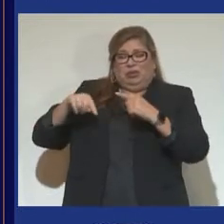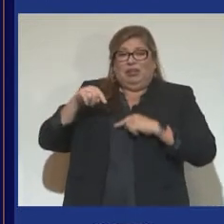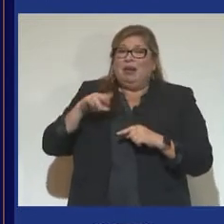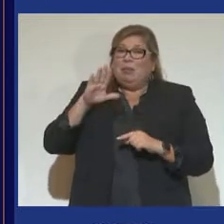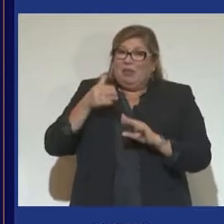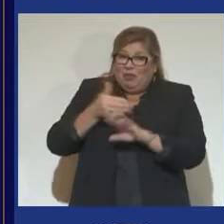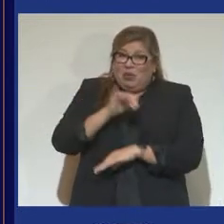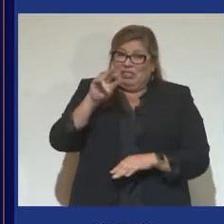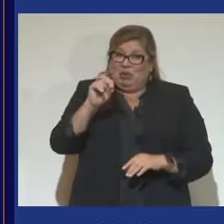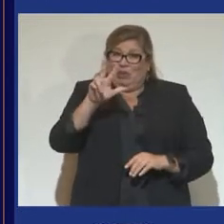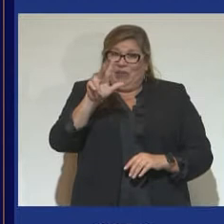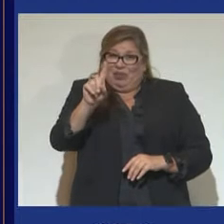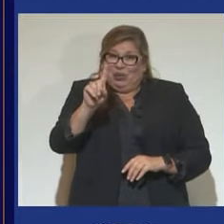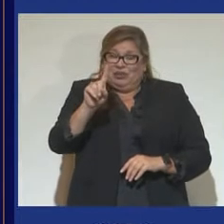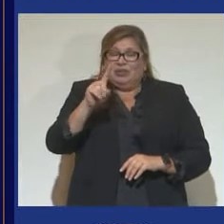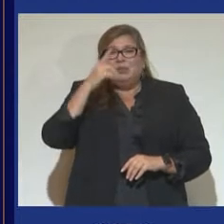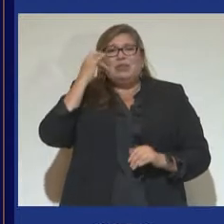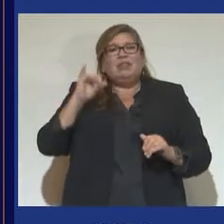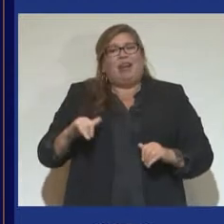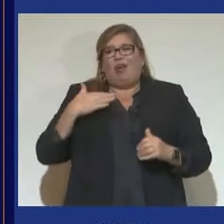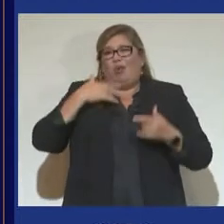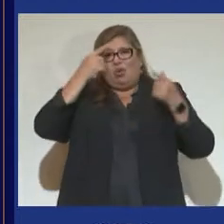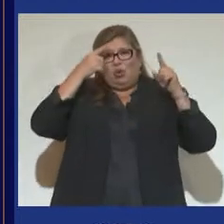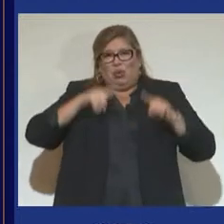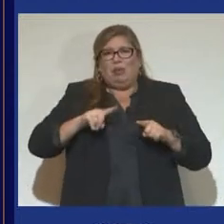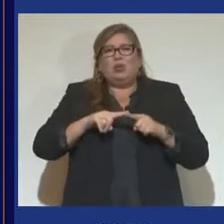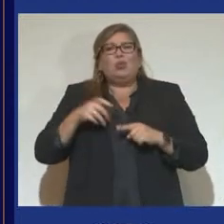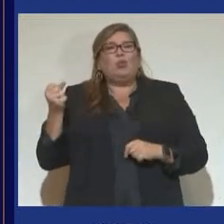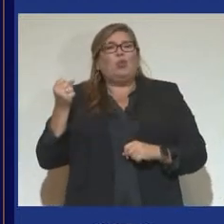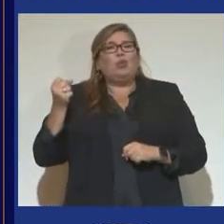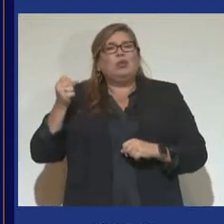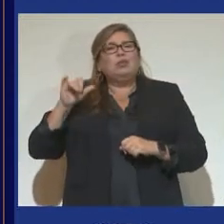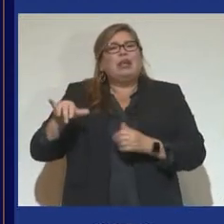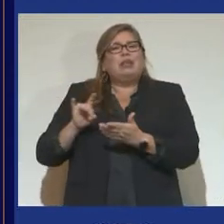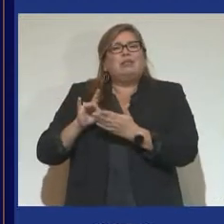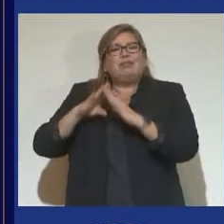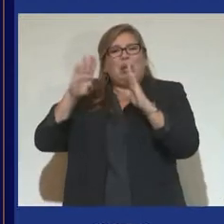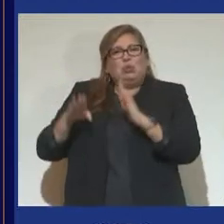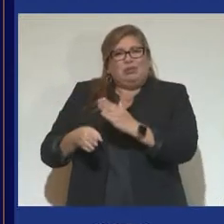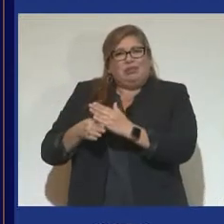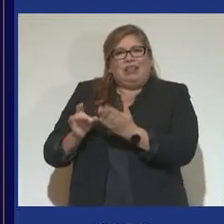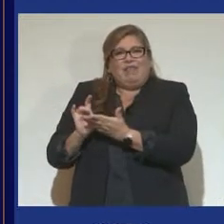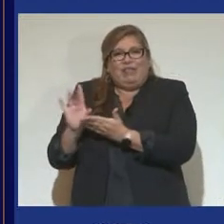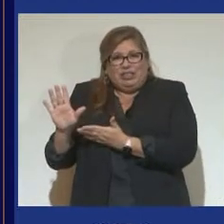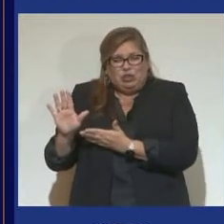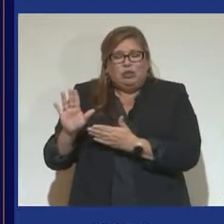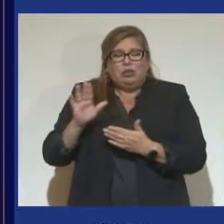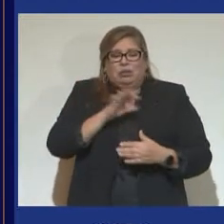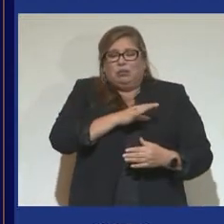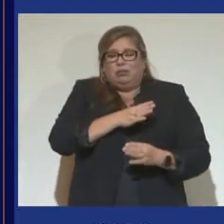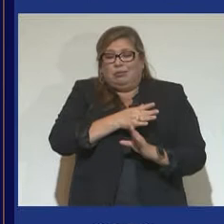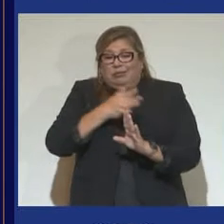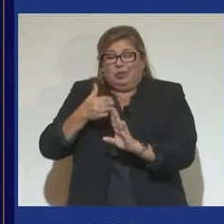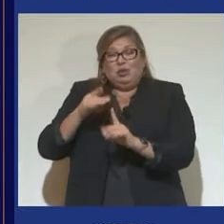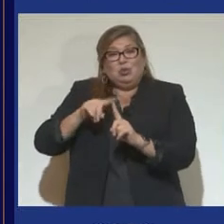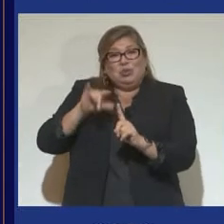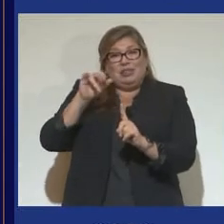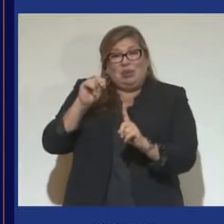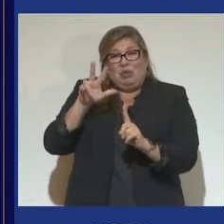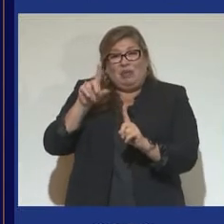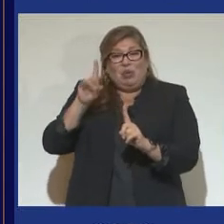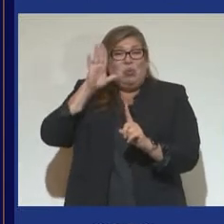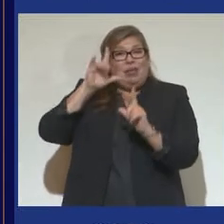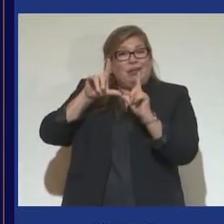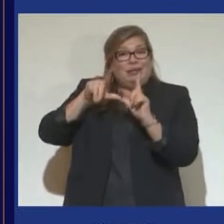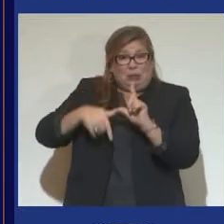eso vaya más allá del 31 de enero ese es el la fecha límite de nuestro acuerdo que pudimos publicar el agosto